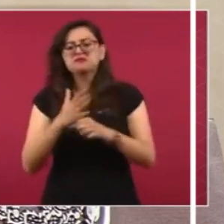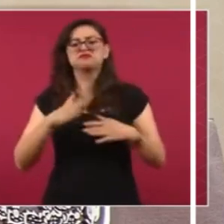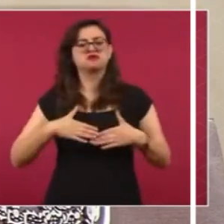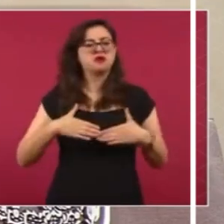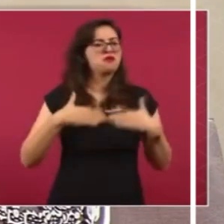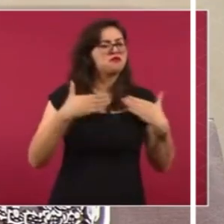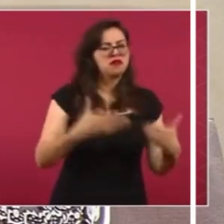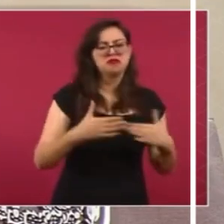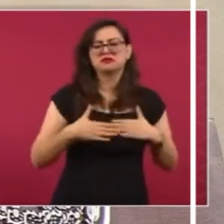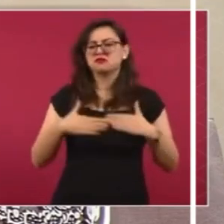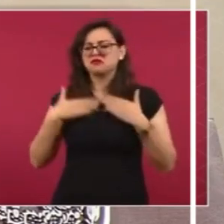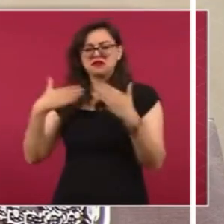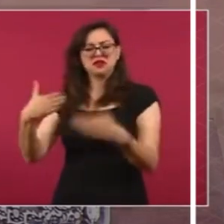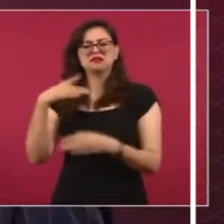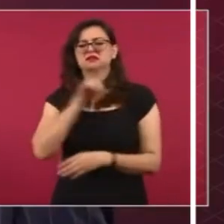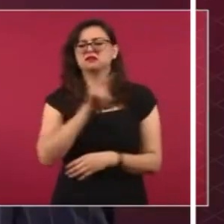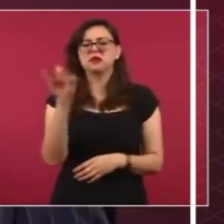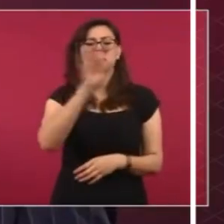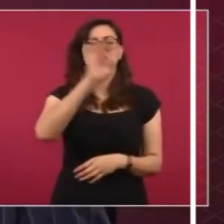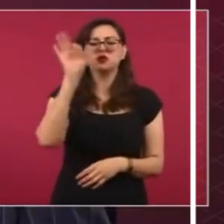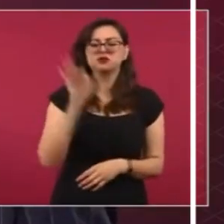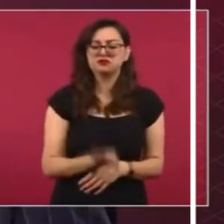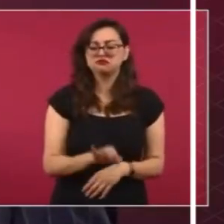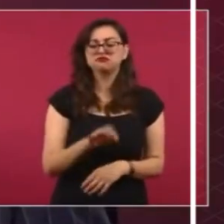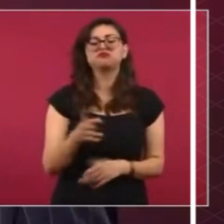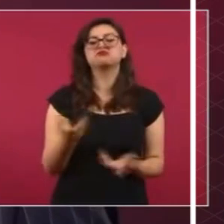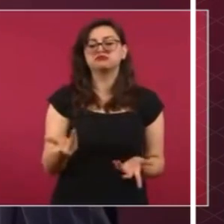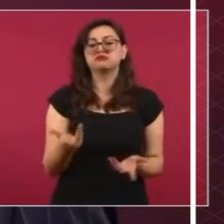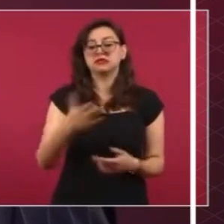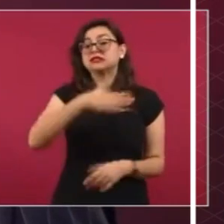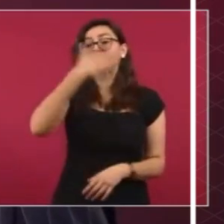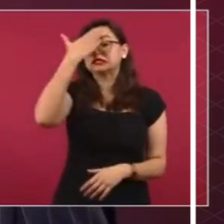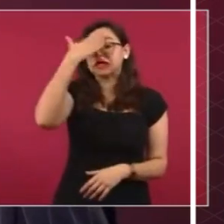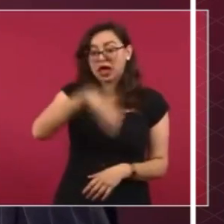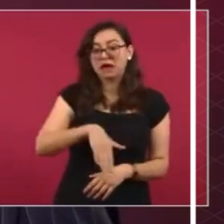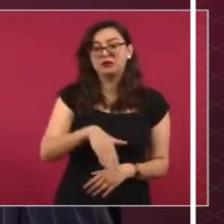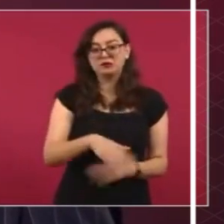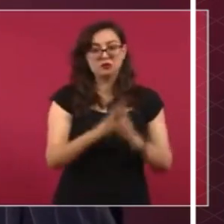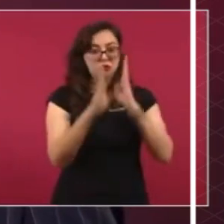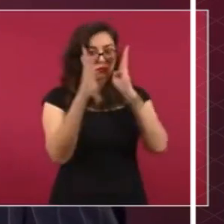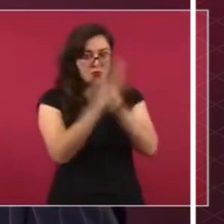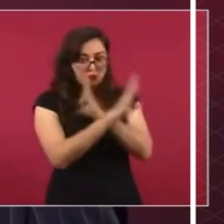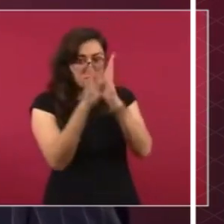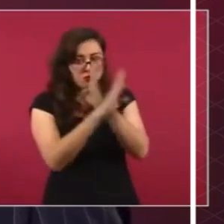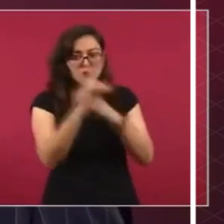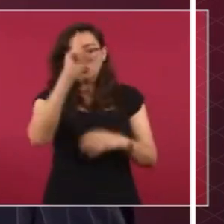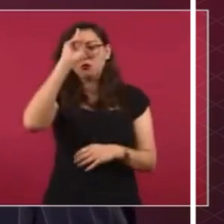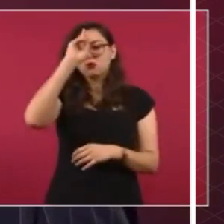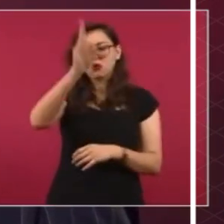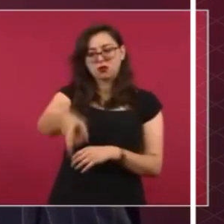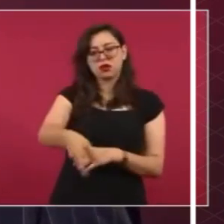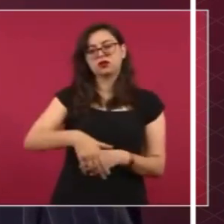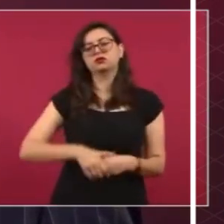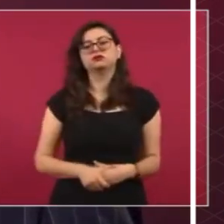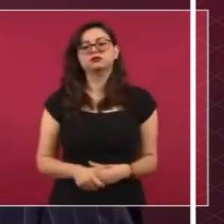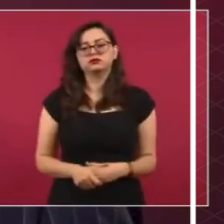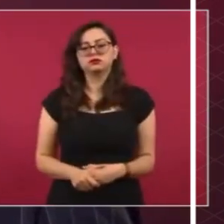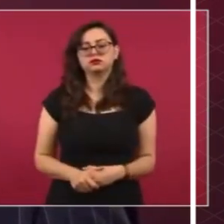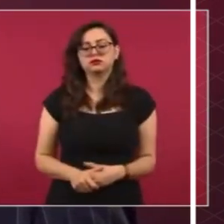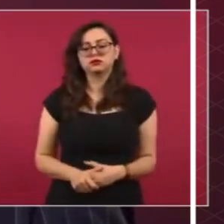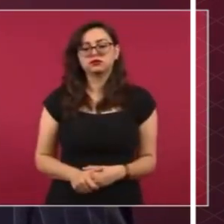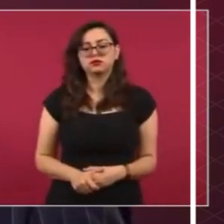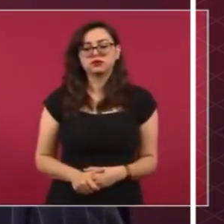saben muy bien que está prohibido el espionaje. Es